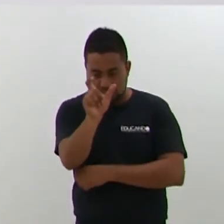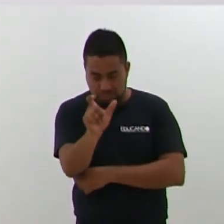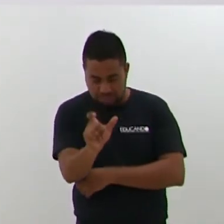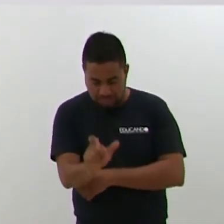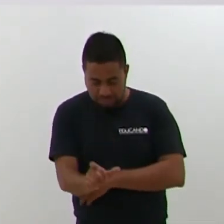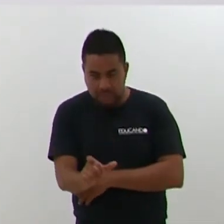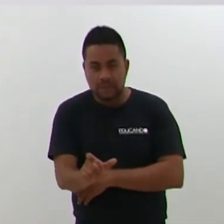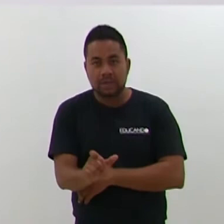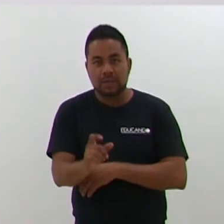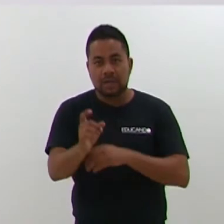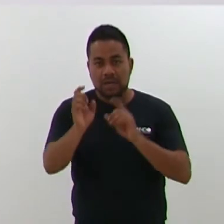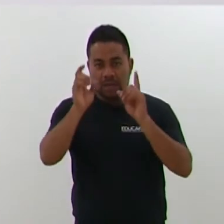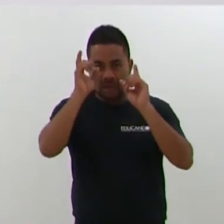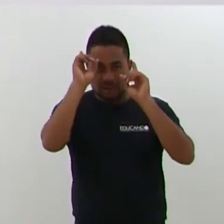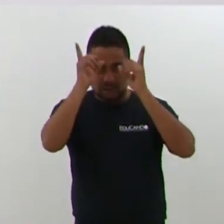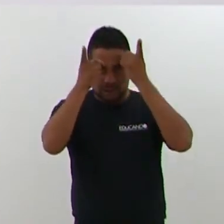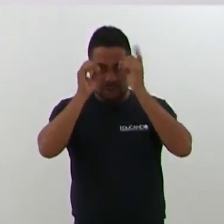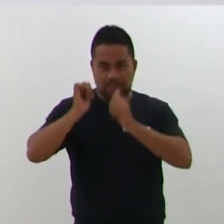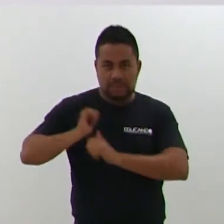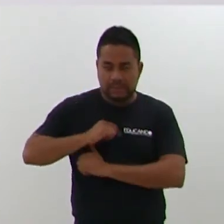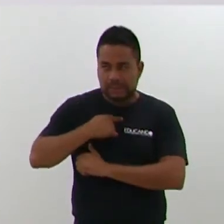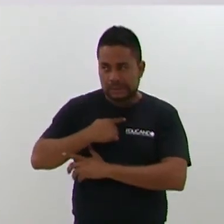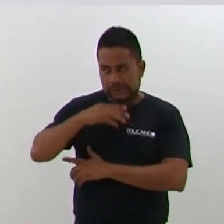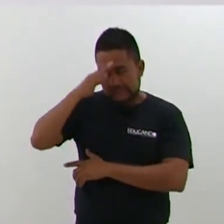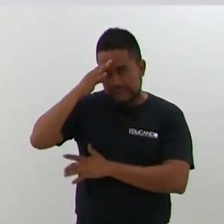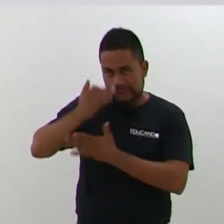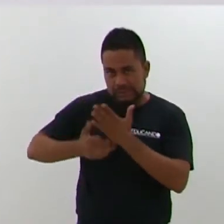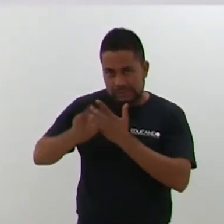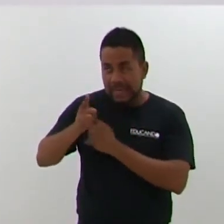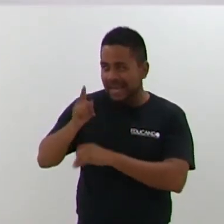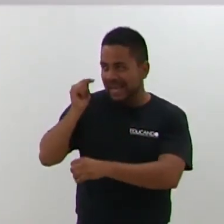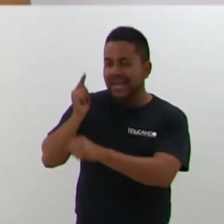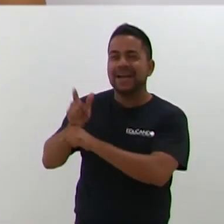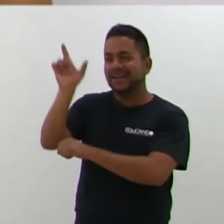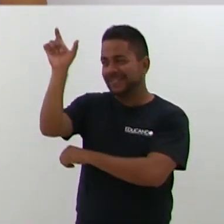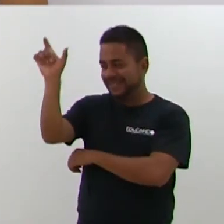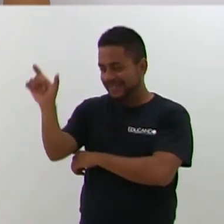Hormiga, acá está. Sí, yo decía, me falta una. Hormiga.